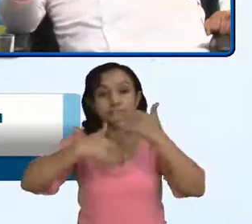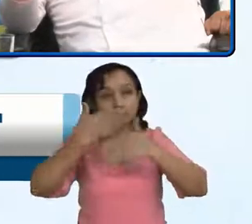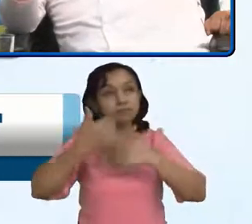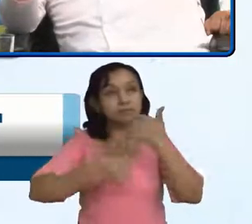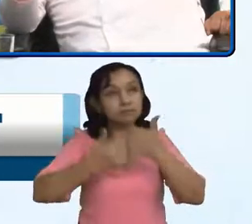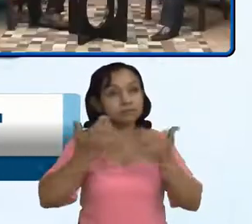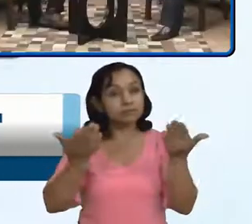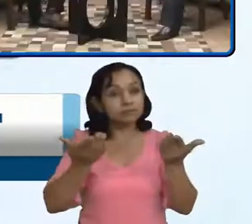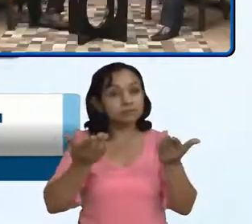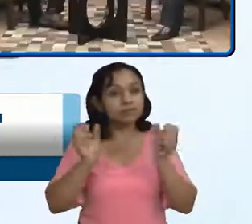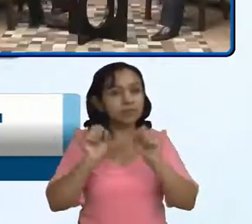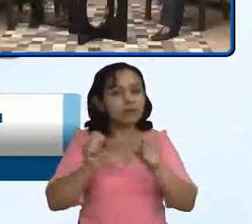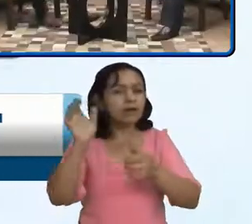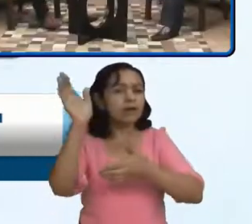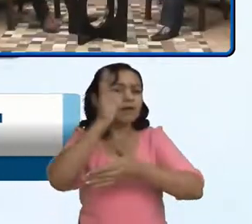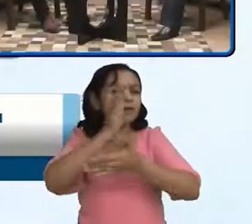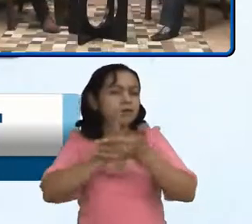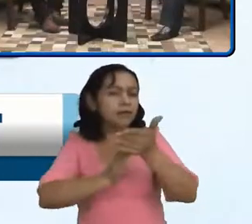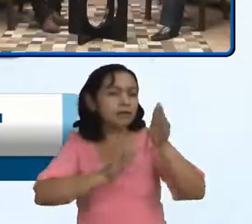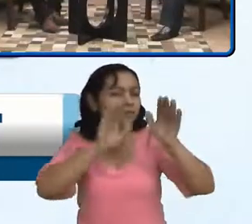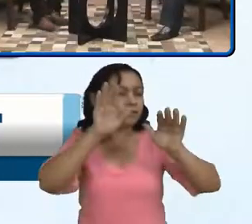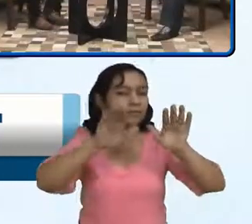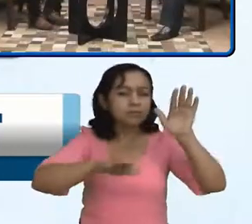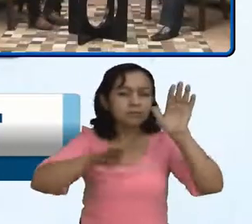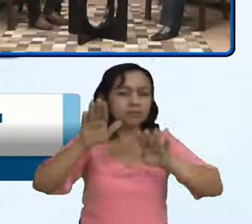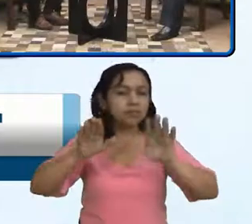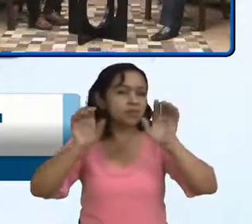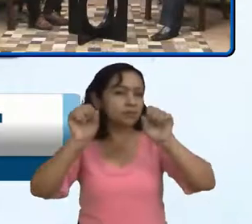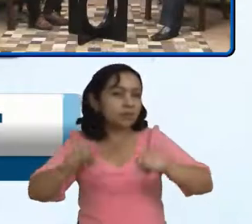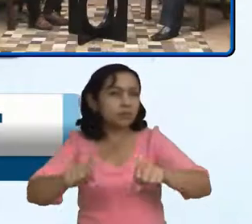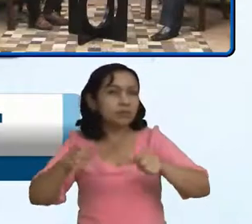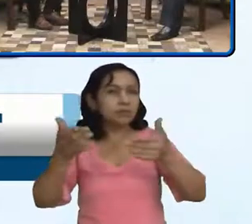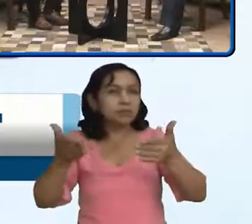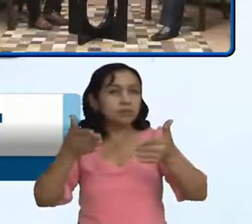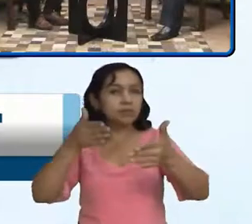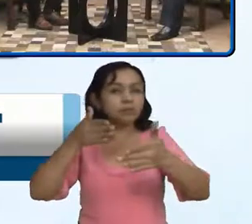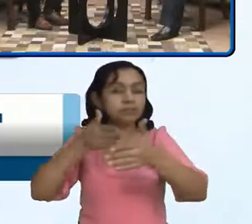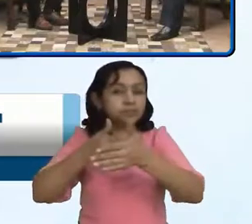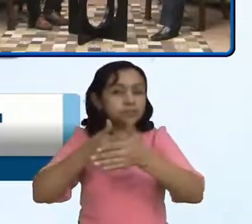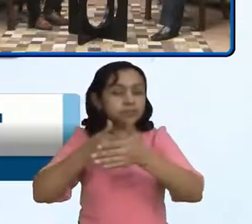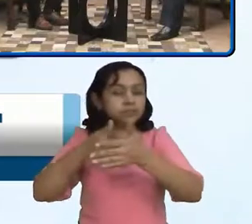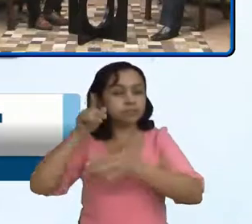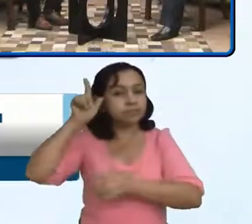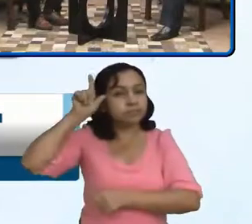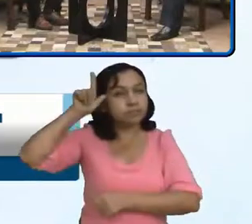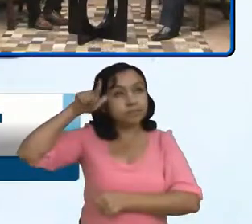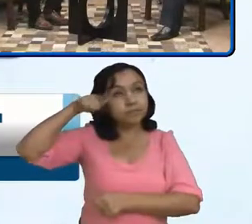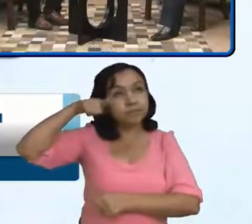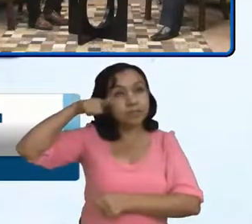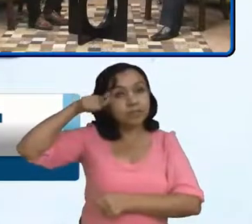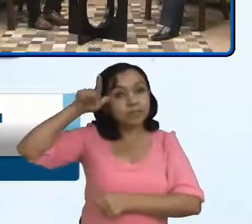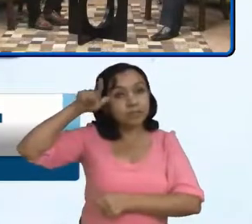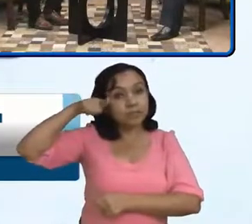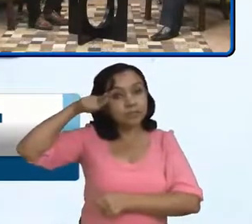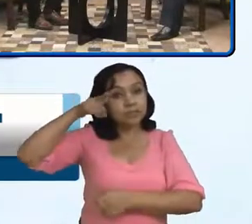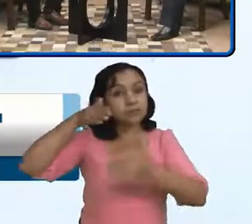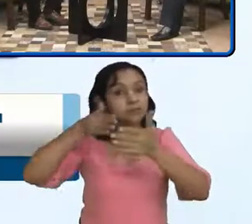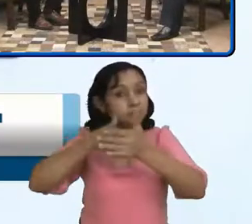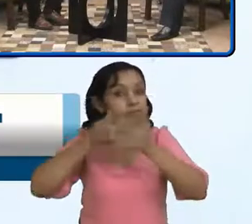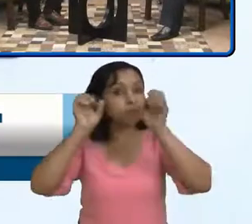ser esporádico también, ¿verdad, doctor? Puede ser que presente esta obstrucción de la uropatía obstructiva, puede